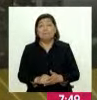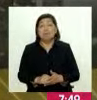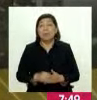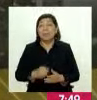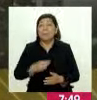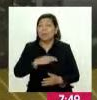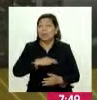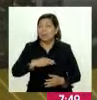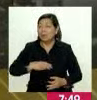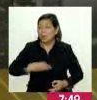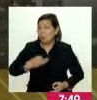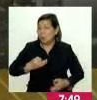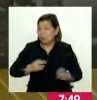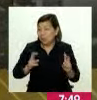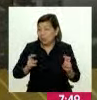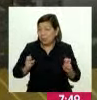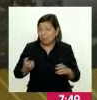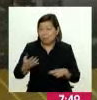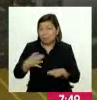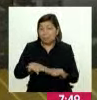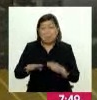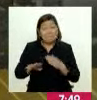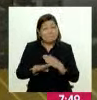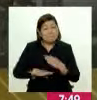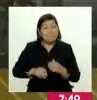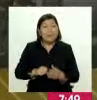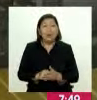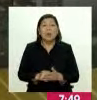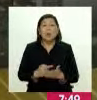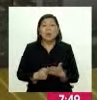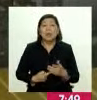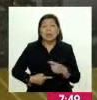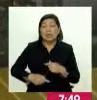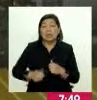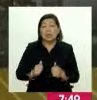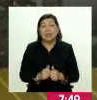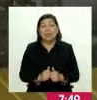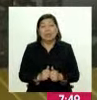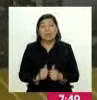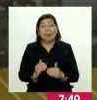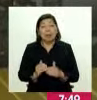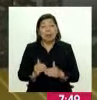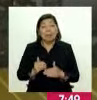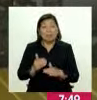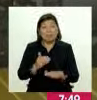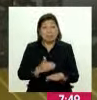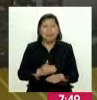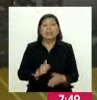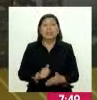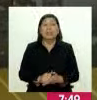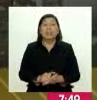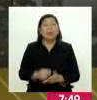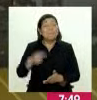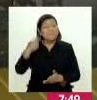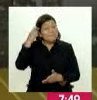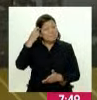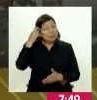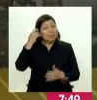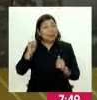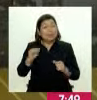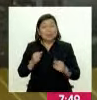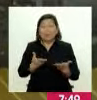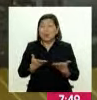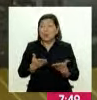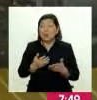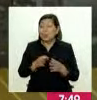Justicia es un tema que está involucrado básicamente con lo que viene adelante, que es la reforma política, que es